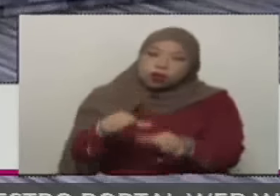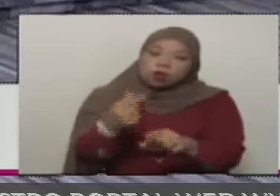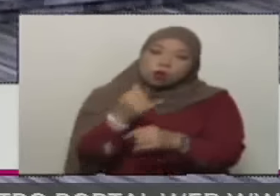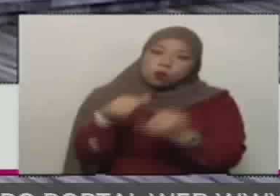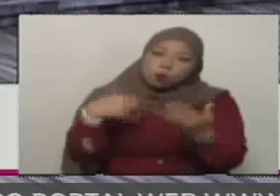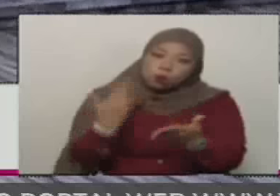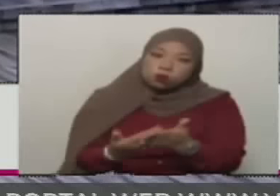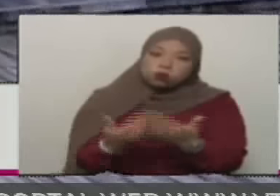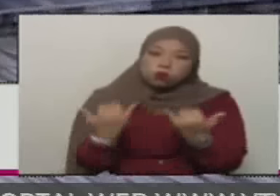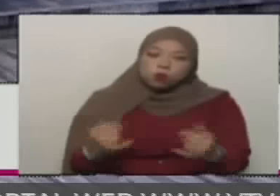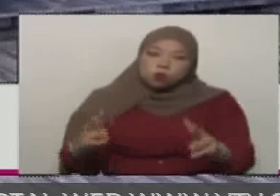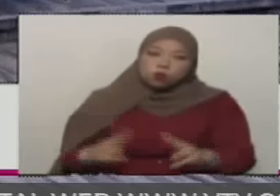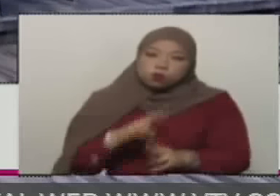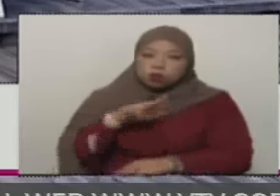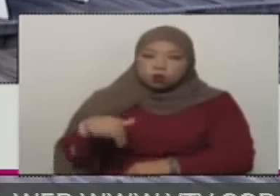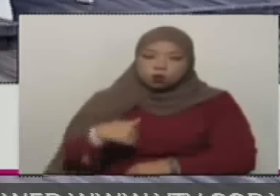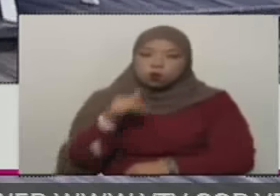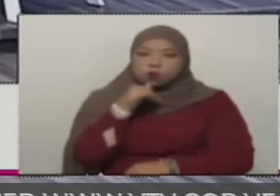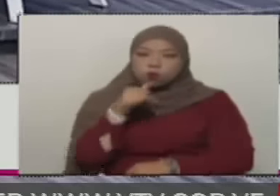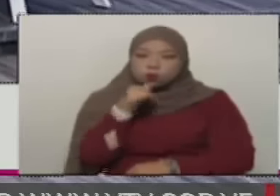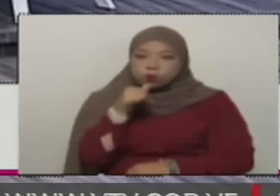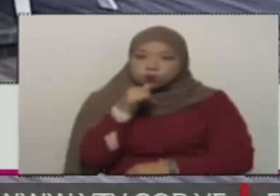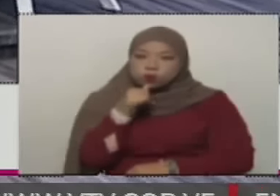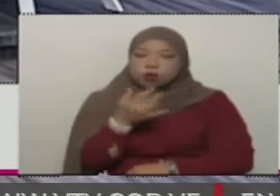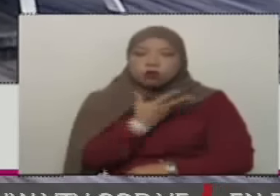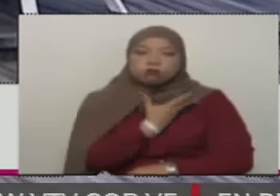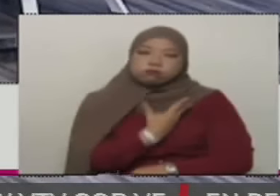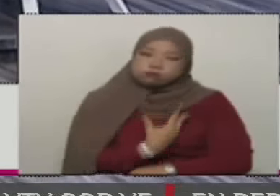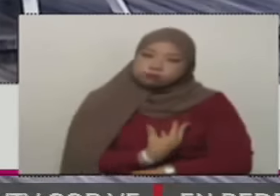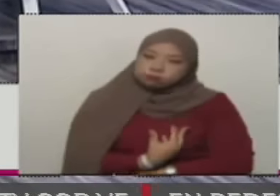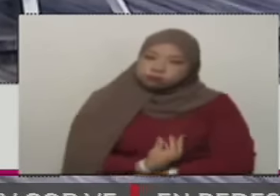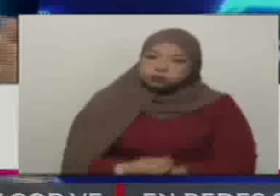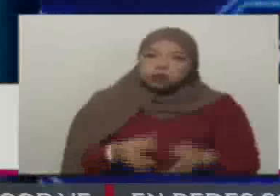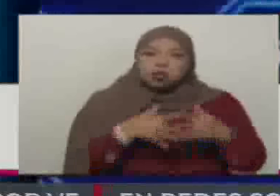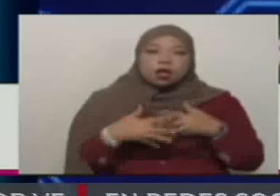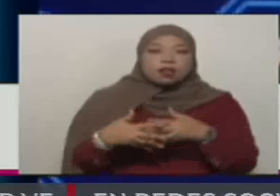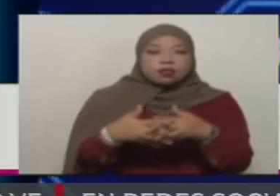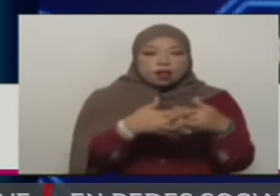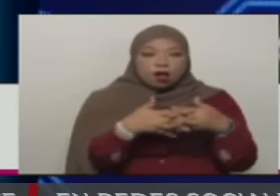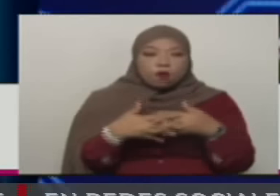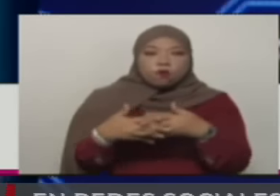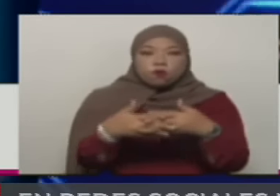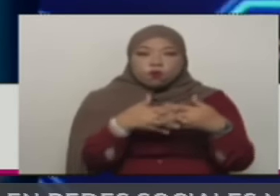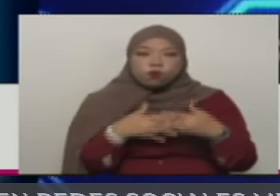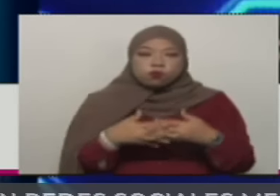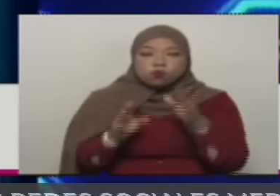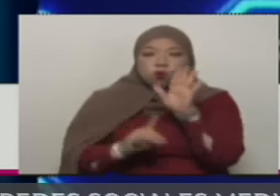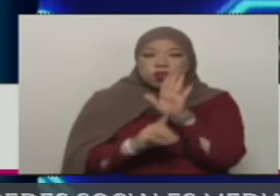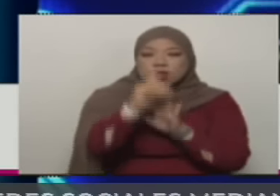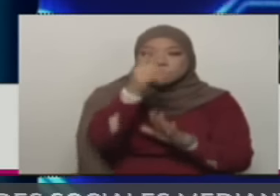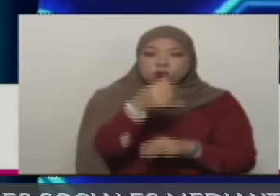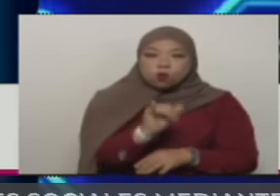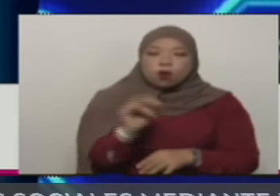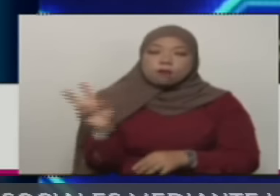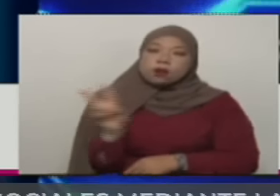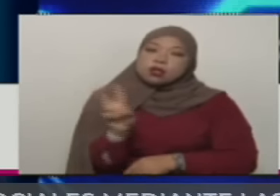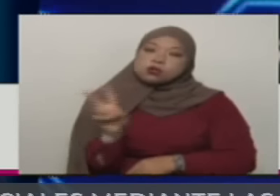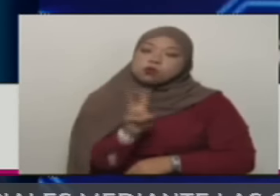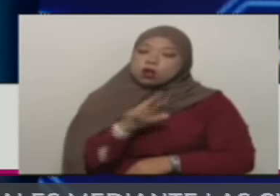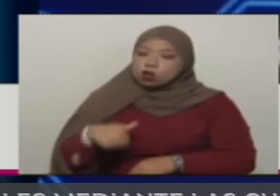indestructible, hemos encontrado nuestro camino. Y bueno, lamentablemente los Estados Unidos se va quedando por fuera del desarrollo que estamos logrando